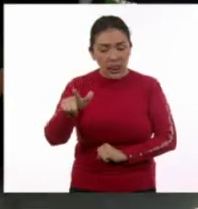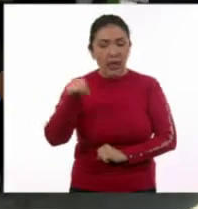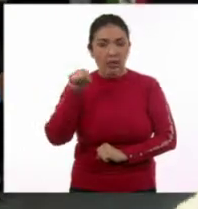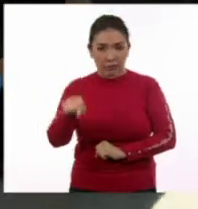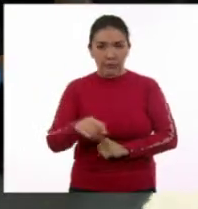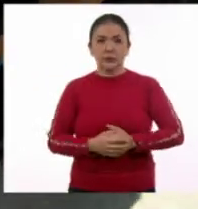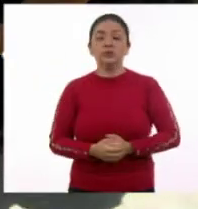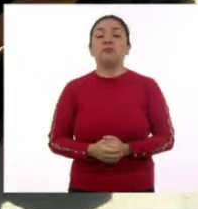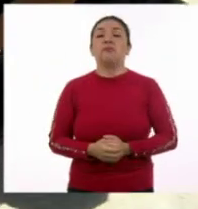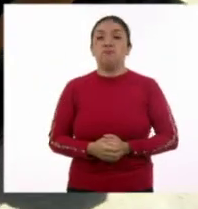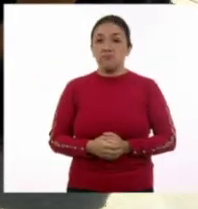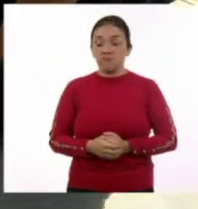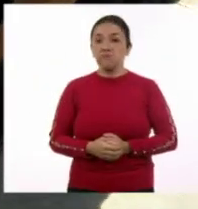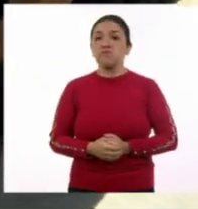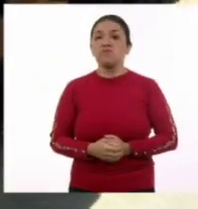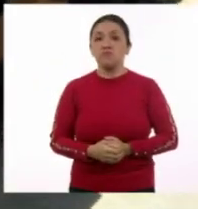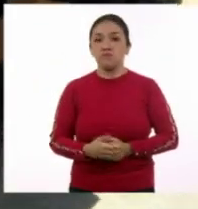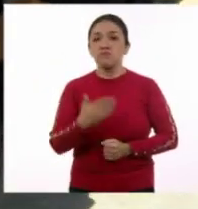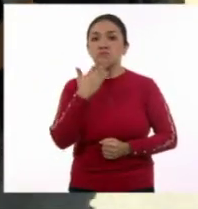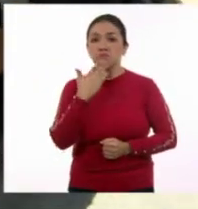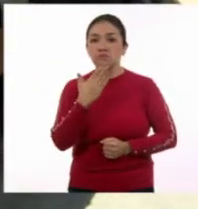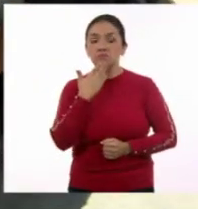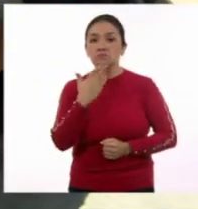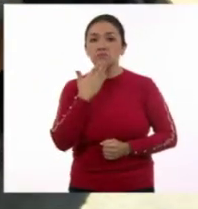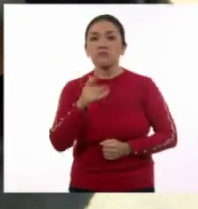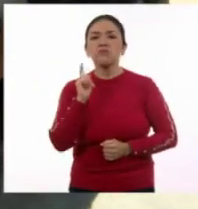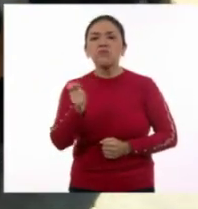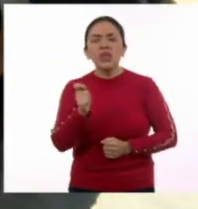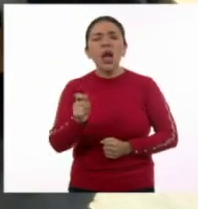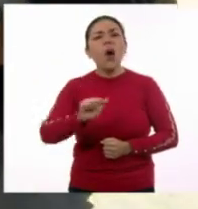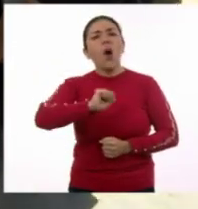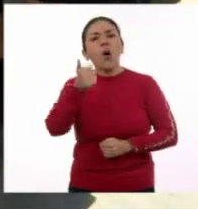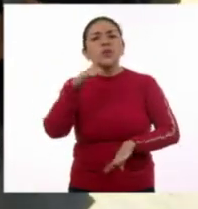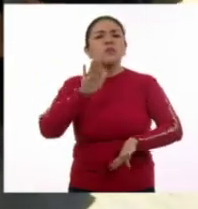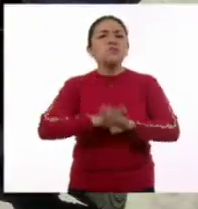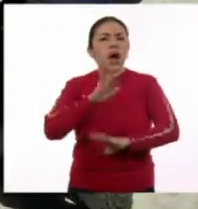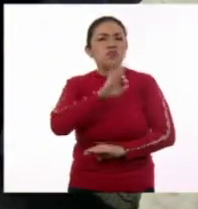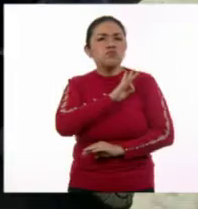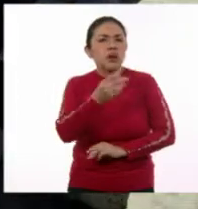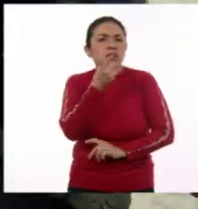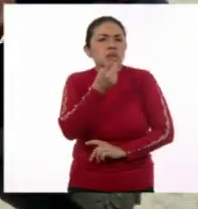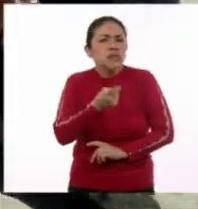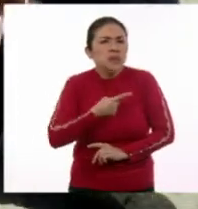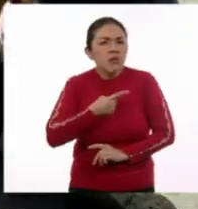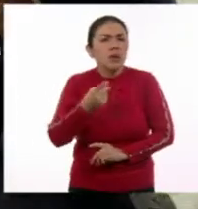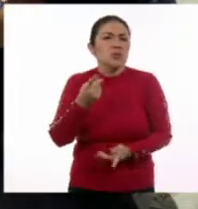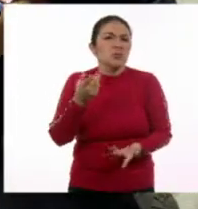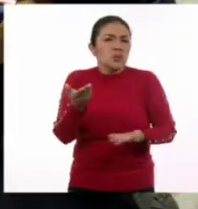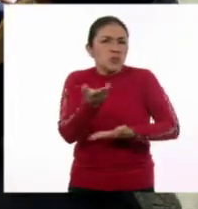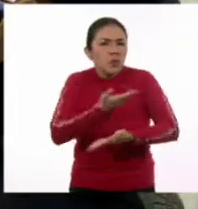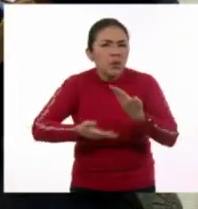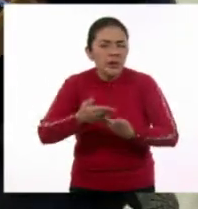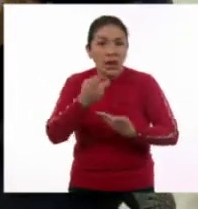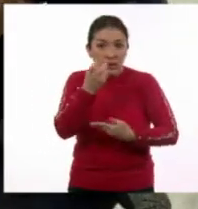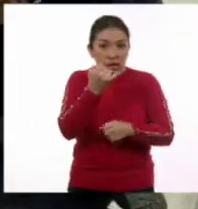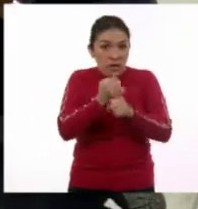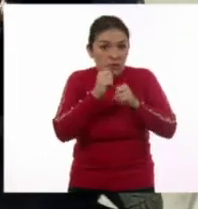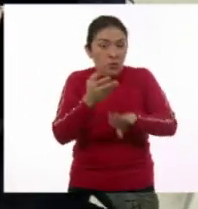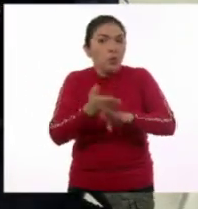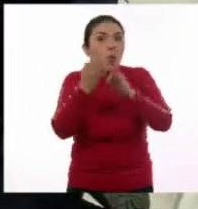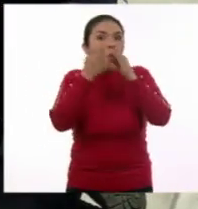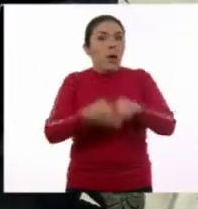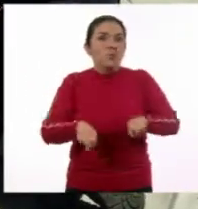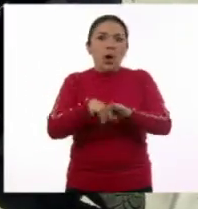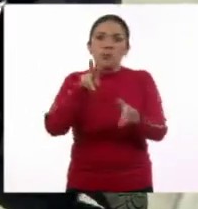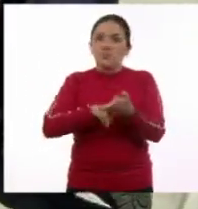muy bien ok muy bien algo más que nos quieras compartir además de esta información que creo que es muy